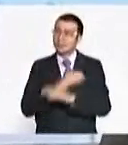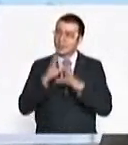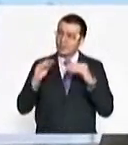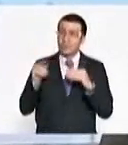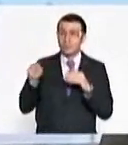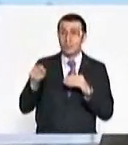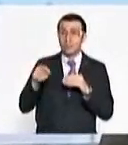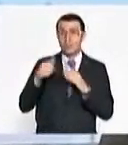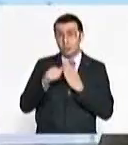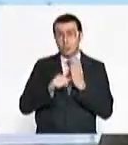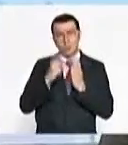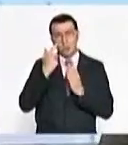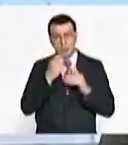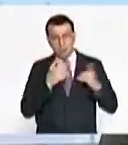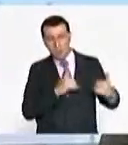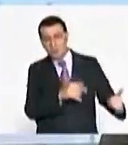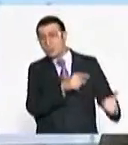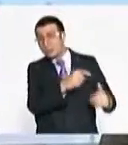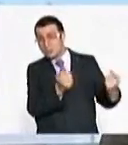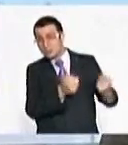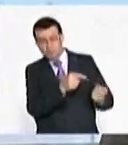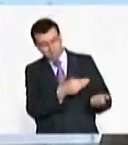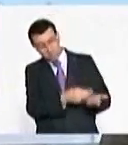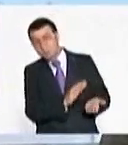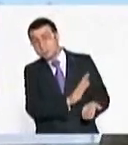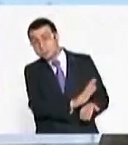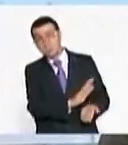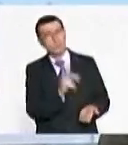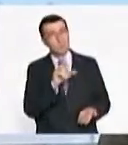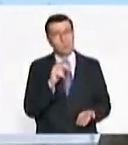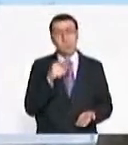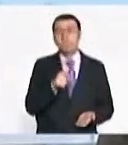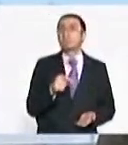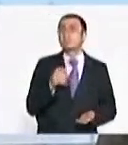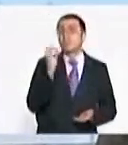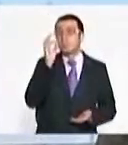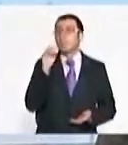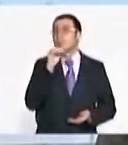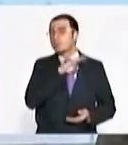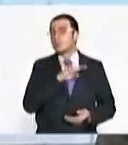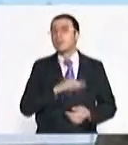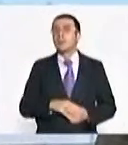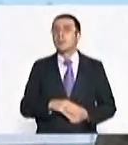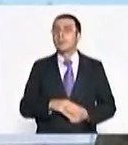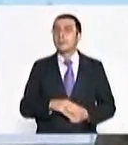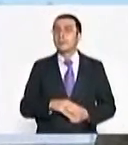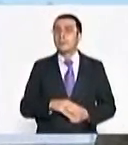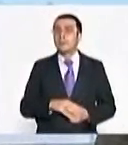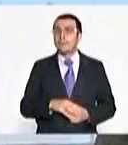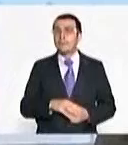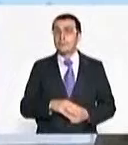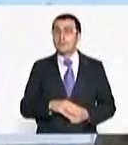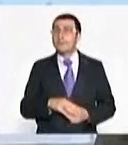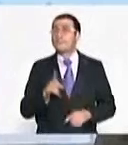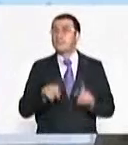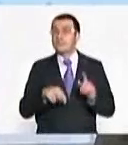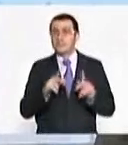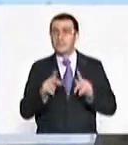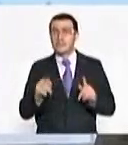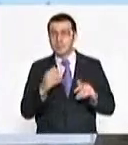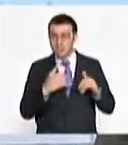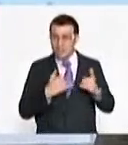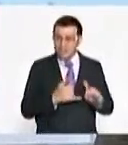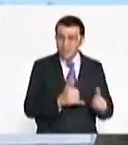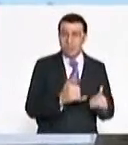este programa. Tengan mucho cuidado, mucha atención con eso, porque infortunadamente existen estos engaños y